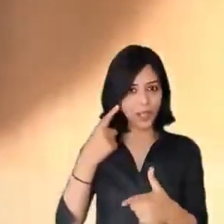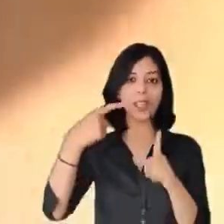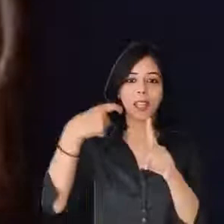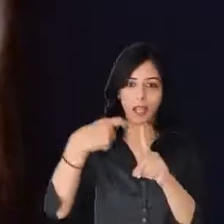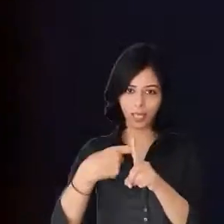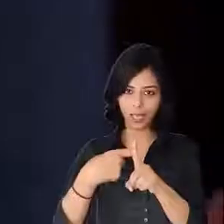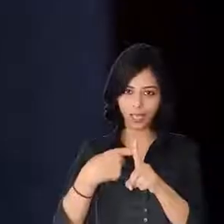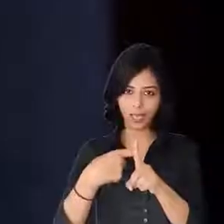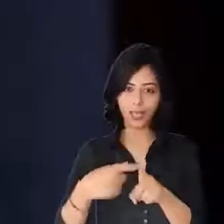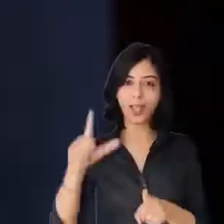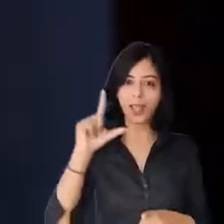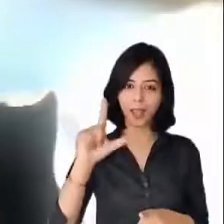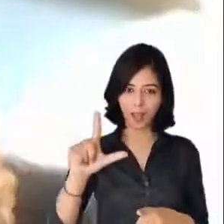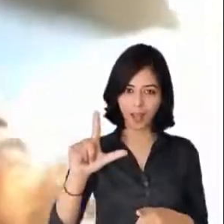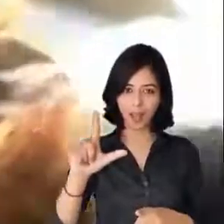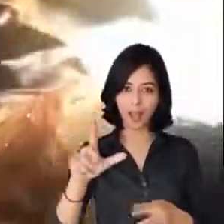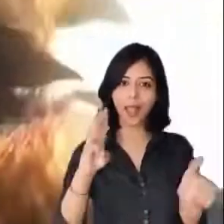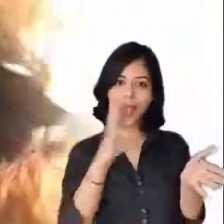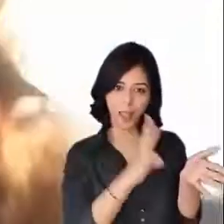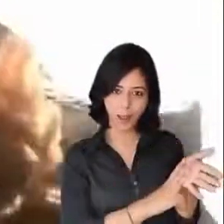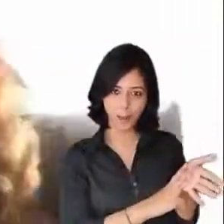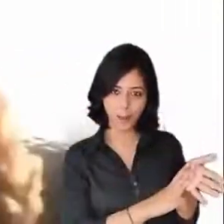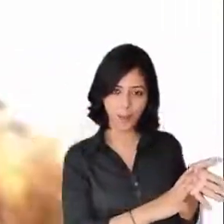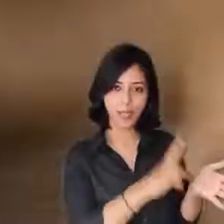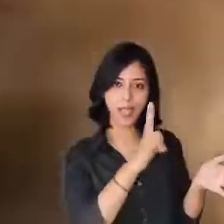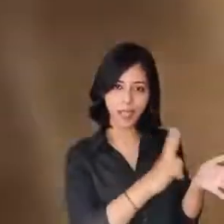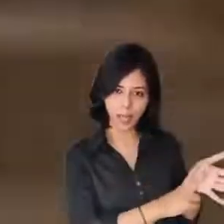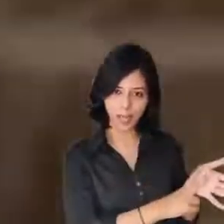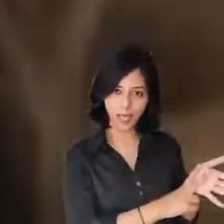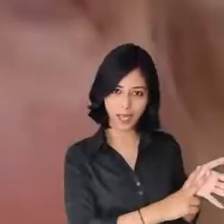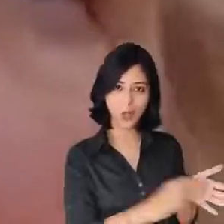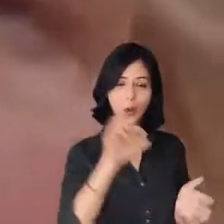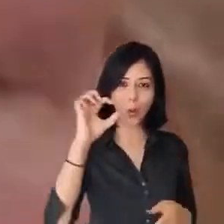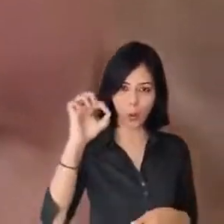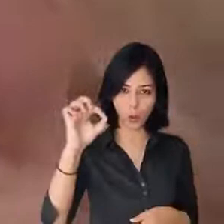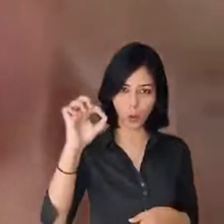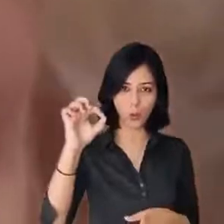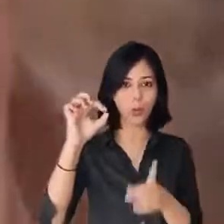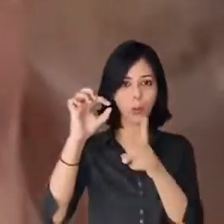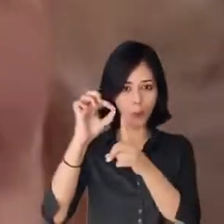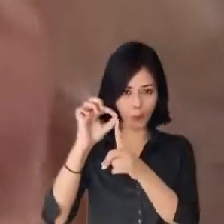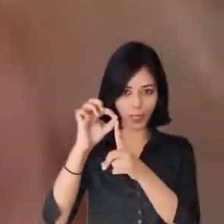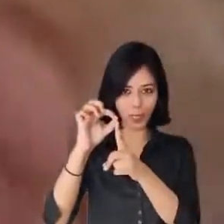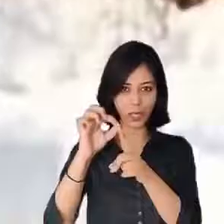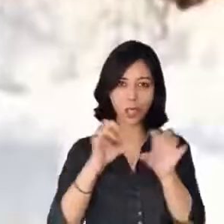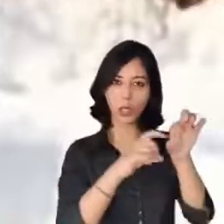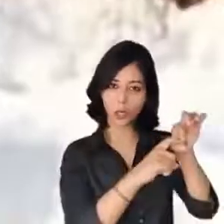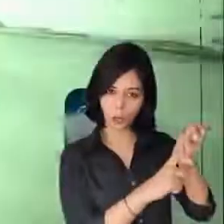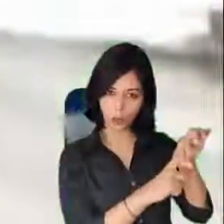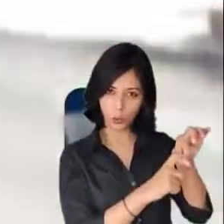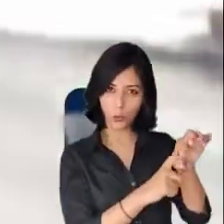calle y su cabello se agitaba sin parar y le daba el sol. Era hermoso.